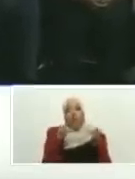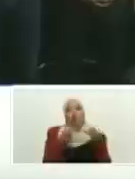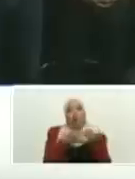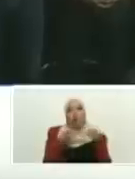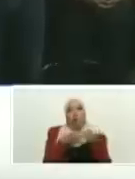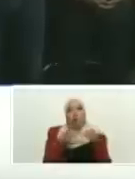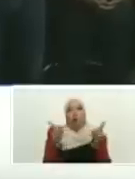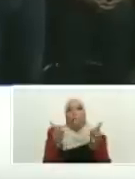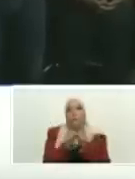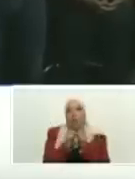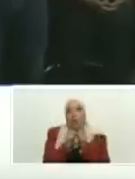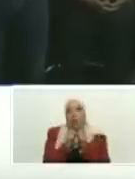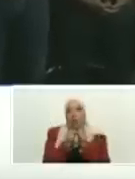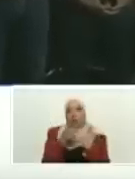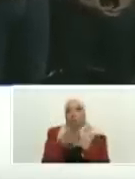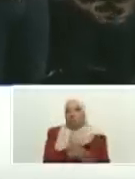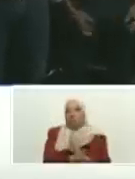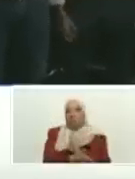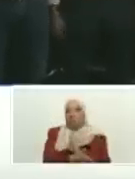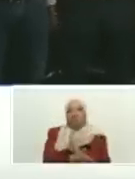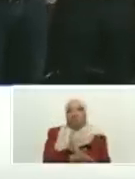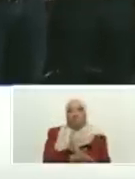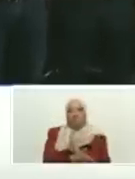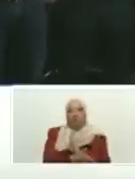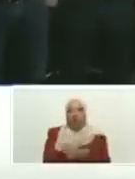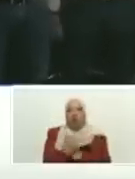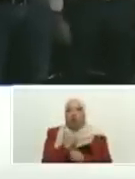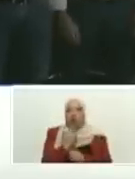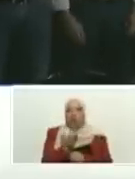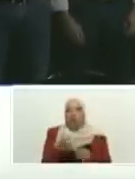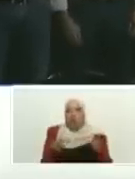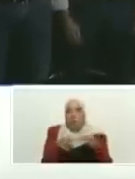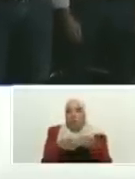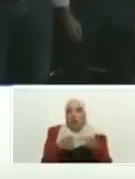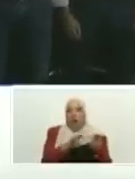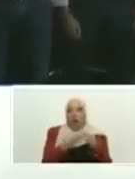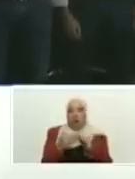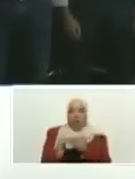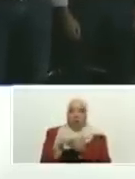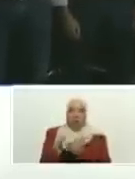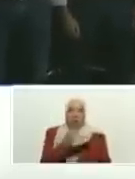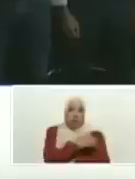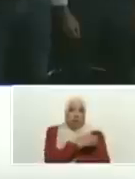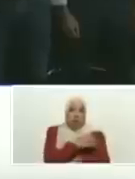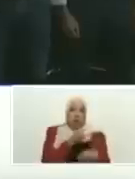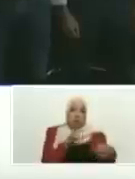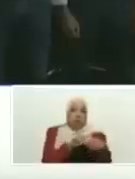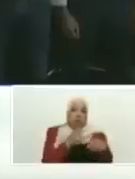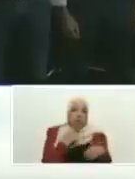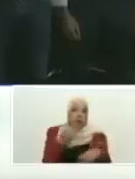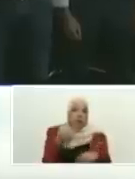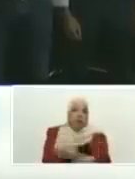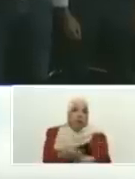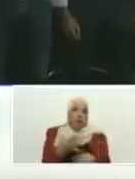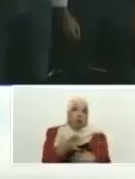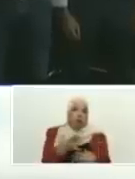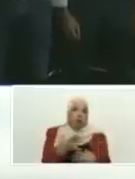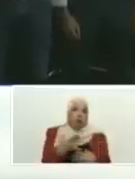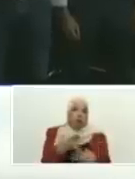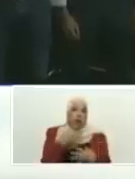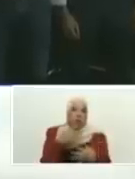minorías casi insignificantes, pero que hay que mantener a raya con la verdad. Con la